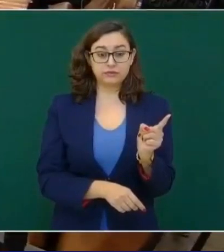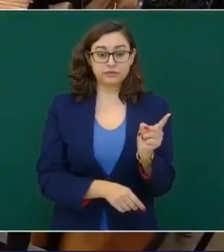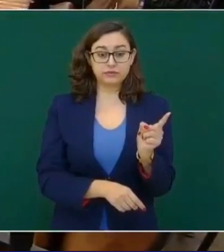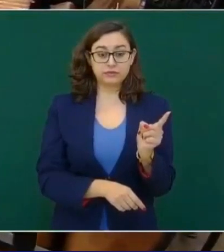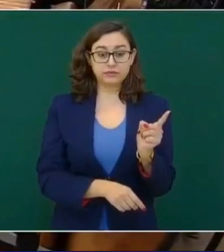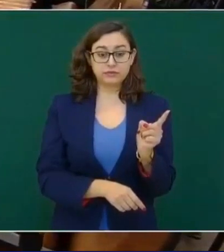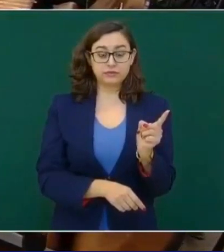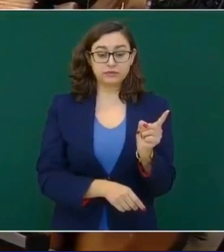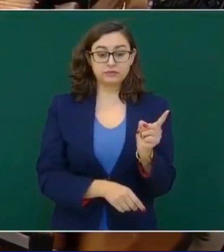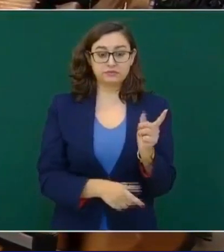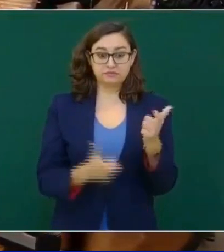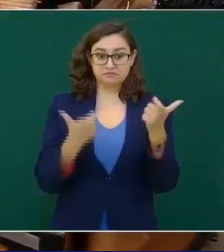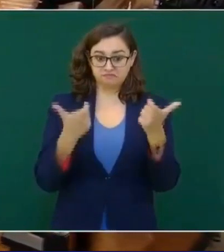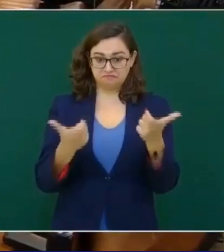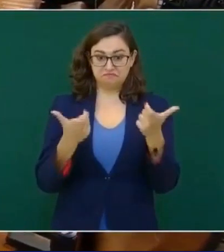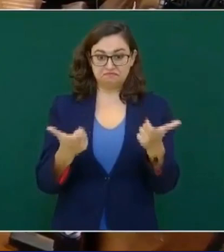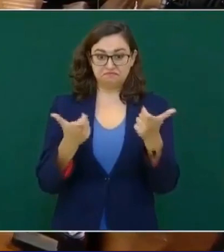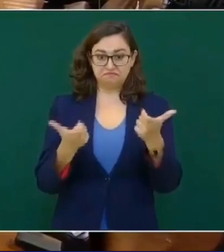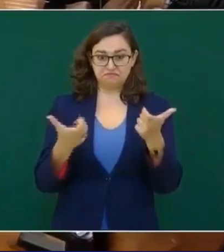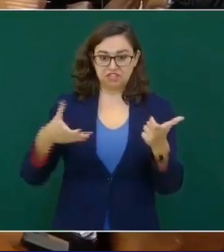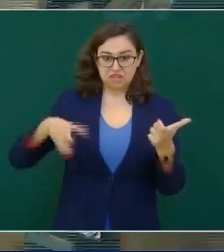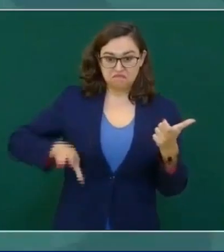de recursos